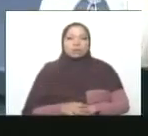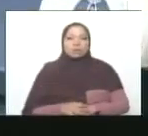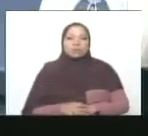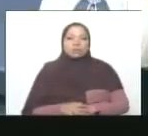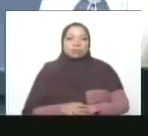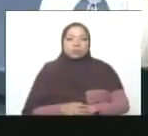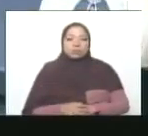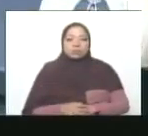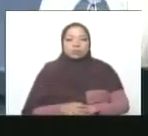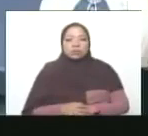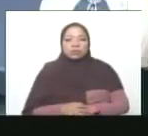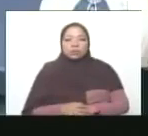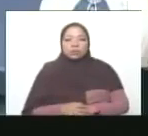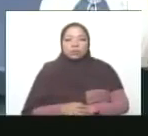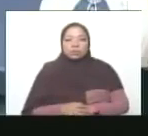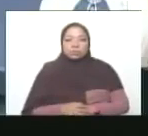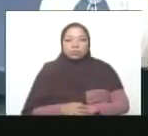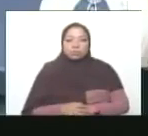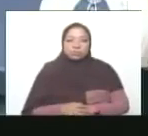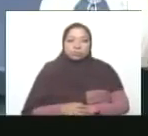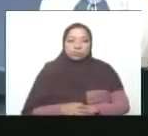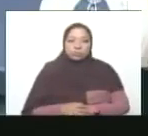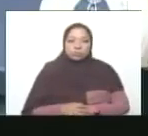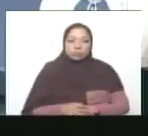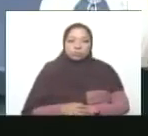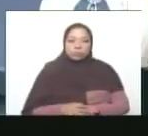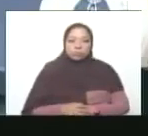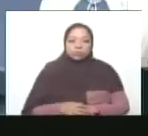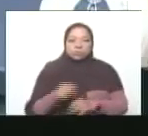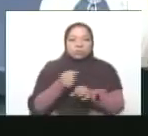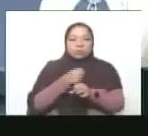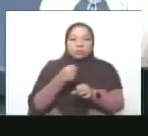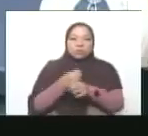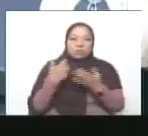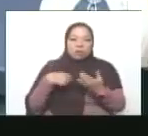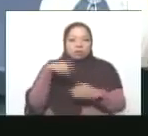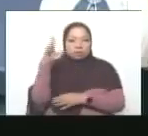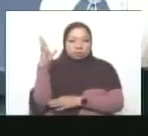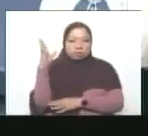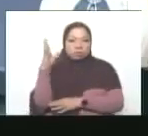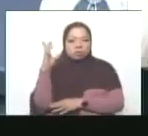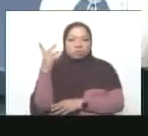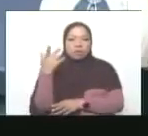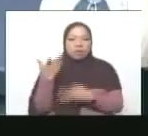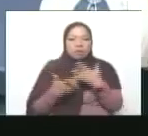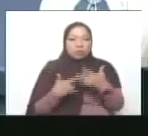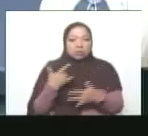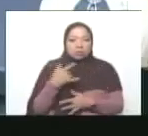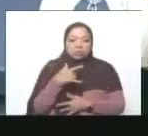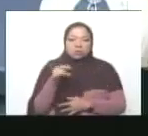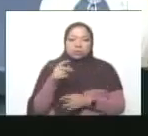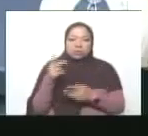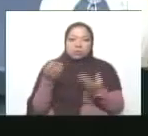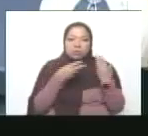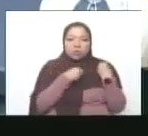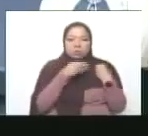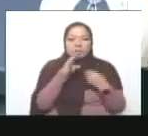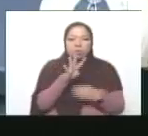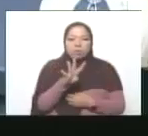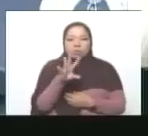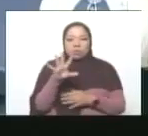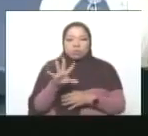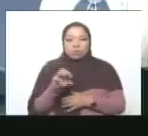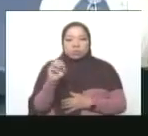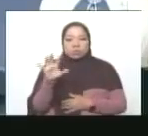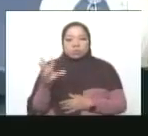buenas Escalona noches, presidente. De Barquisimeto, ¿verdad? Barquisimeto, Estado Lara. Bueno, le hablo en representación de